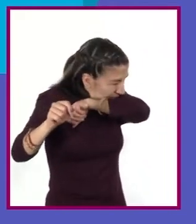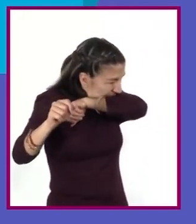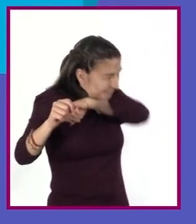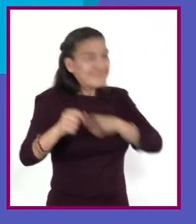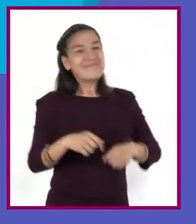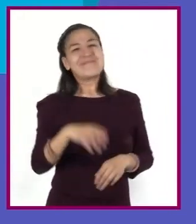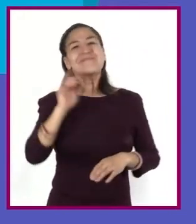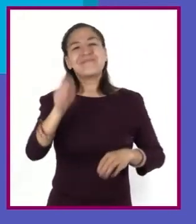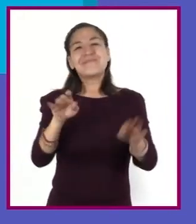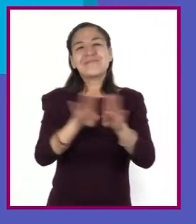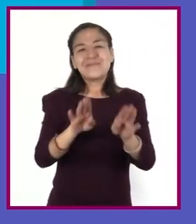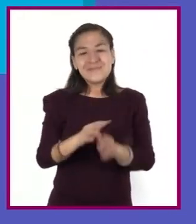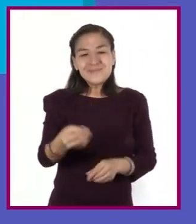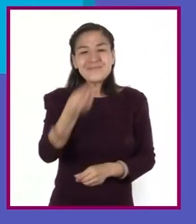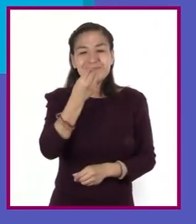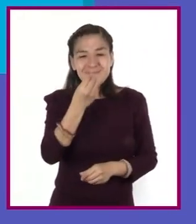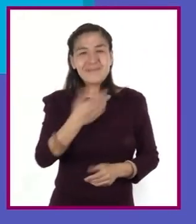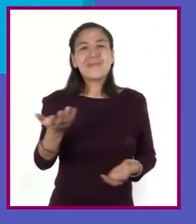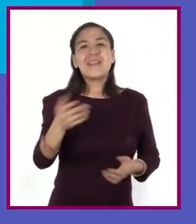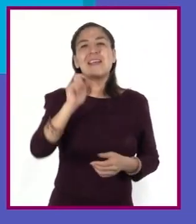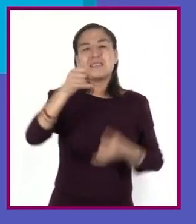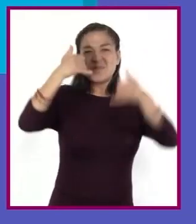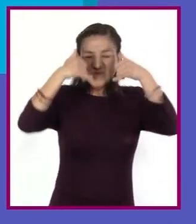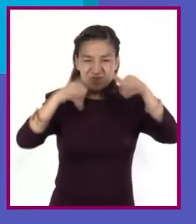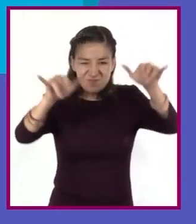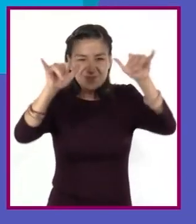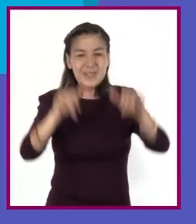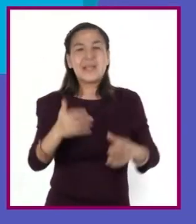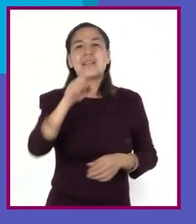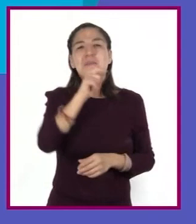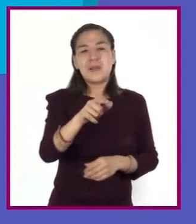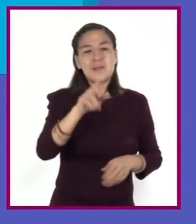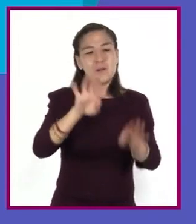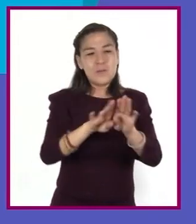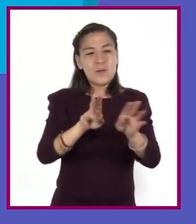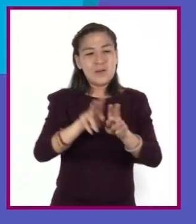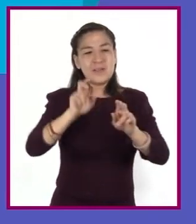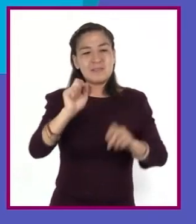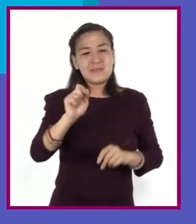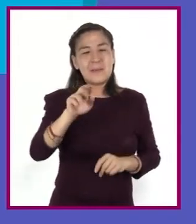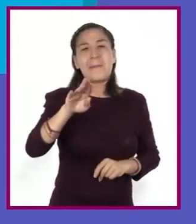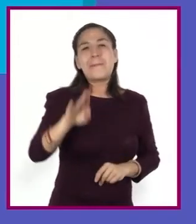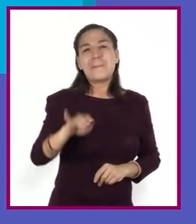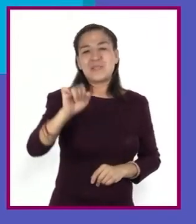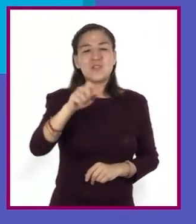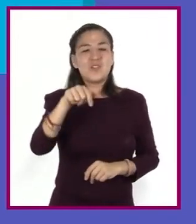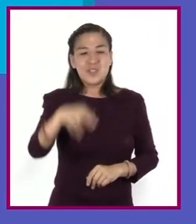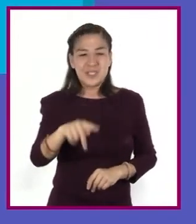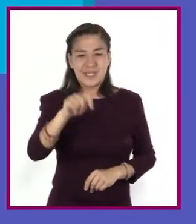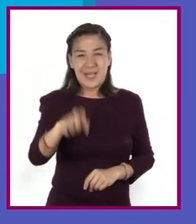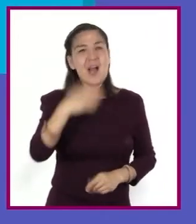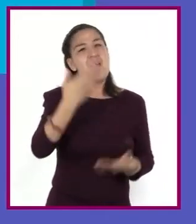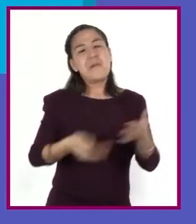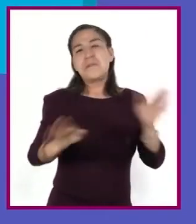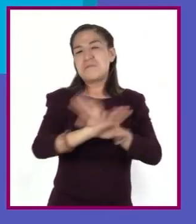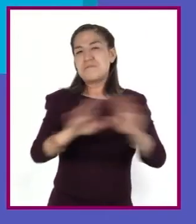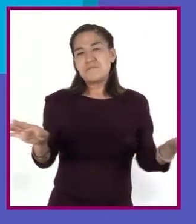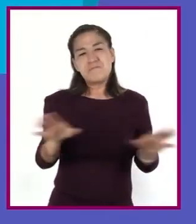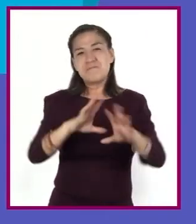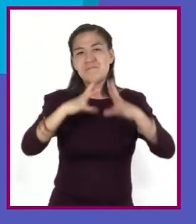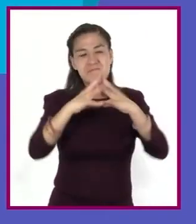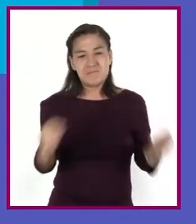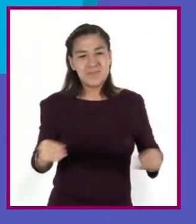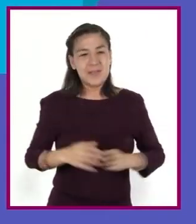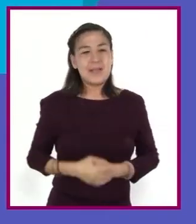americana, mamuts, caballos, antílopes y bisontes, hoy extintos. Alrededor del año 5000